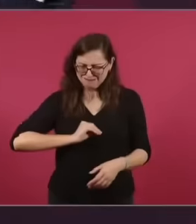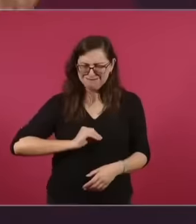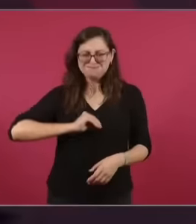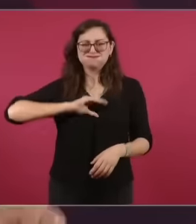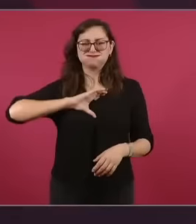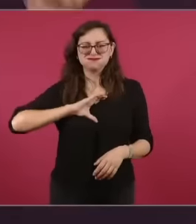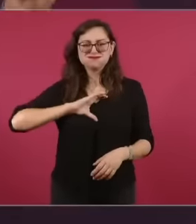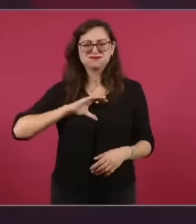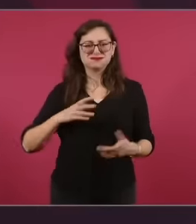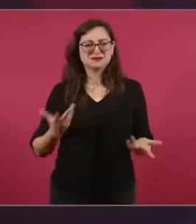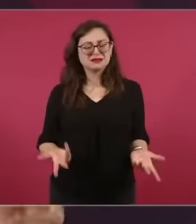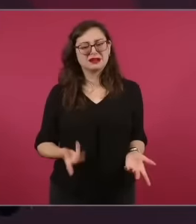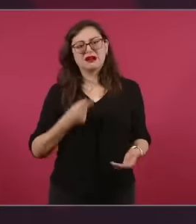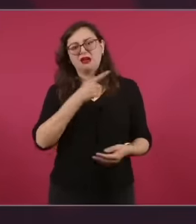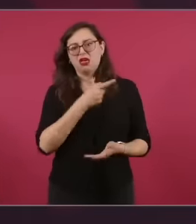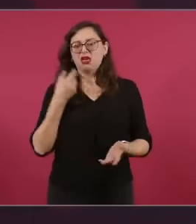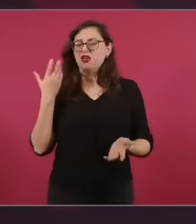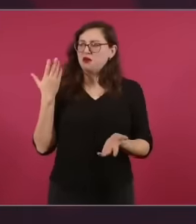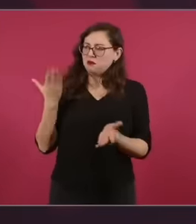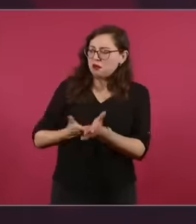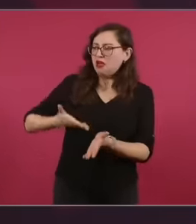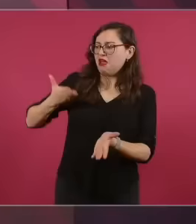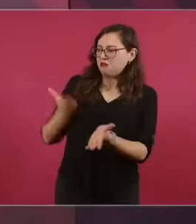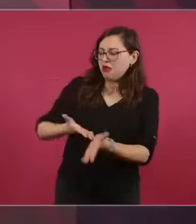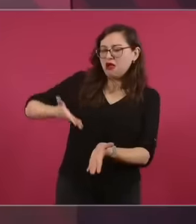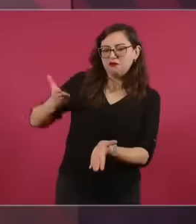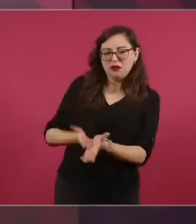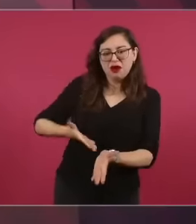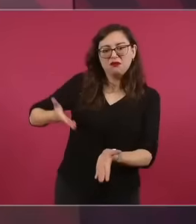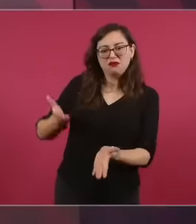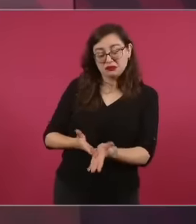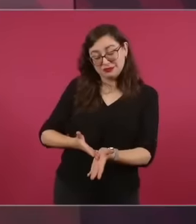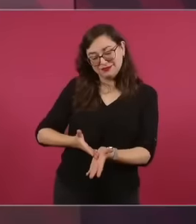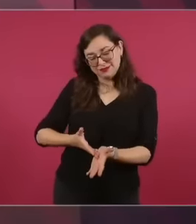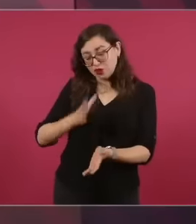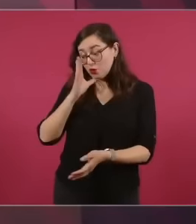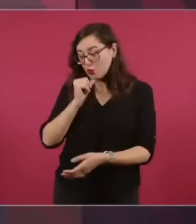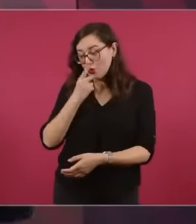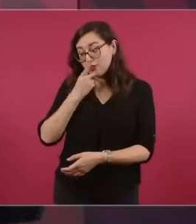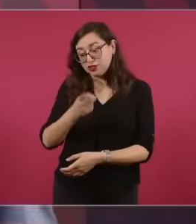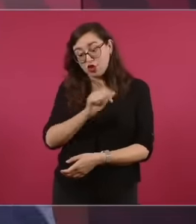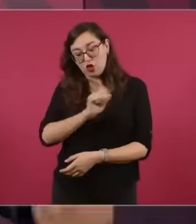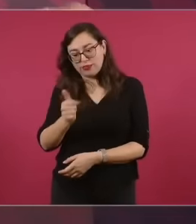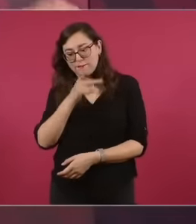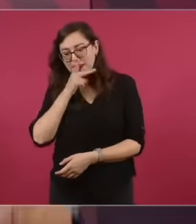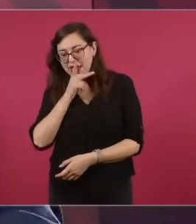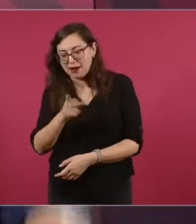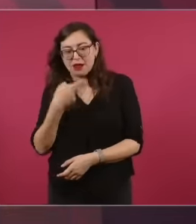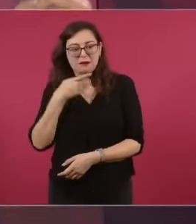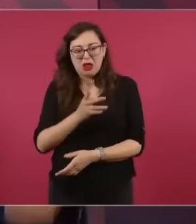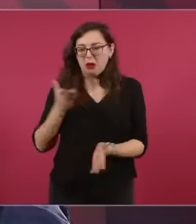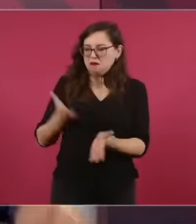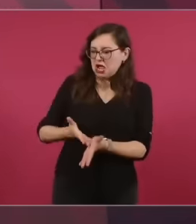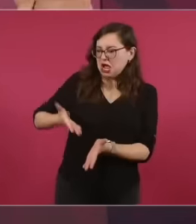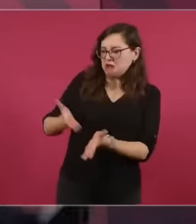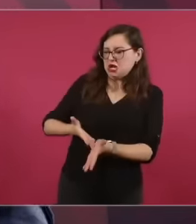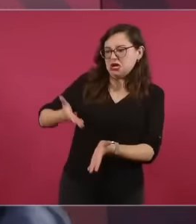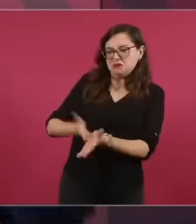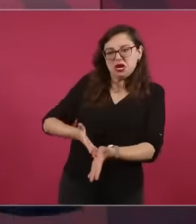amuela y amuela y amuela. No puedo decir otras cosas. Con eso, ¿no?